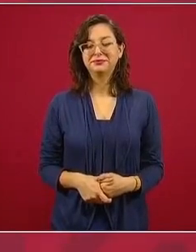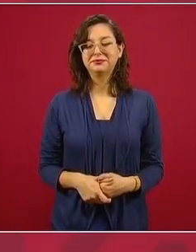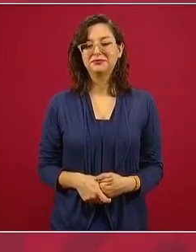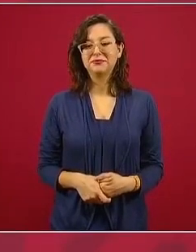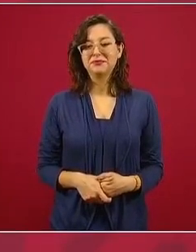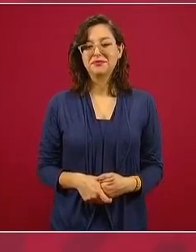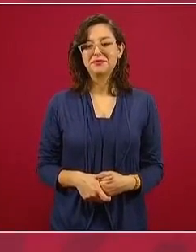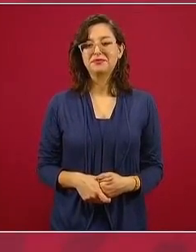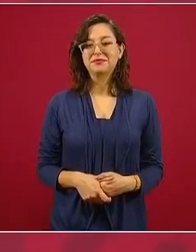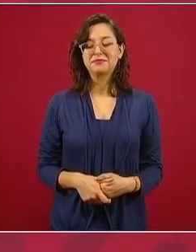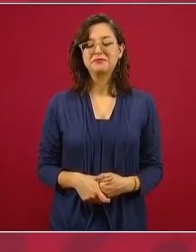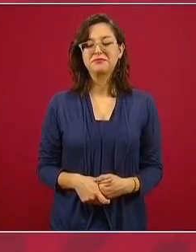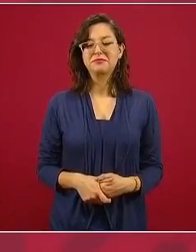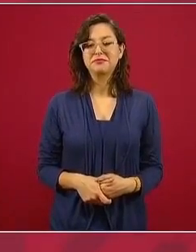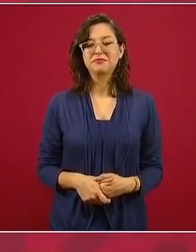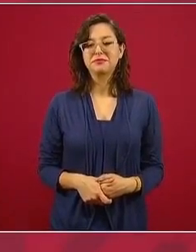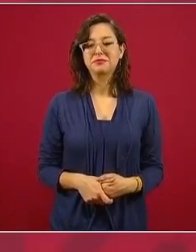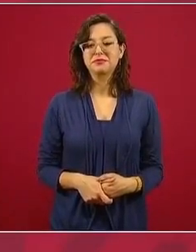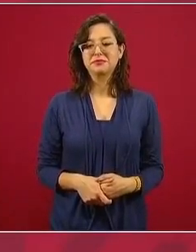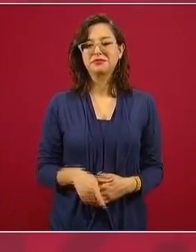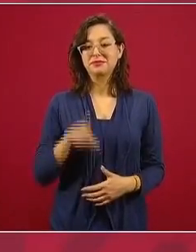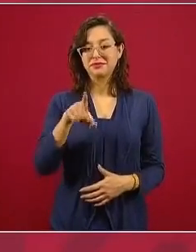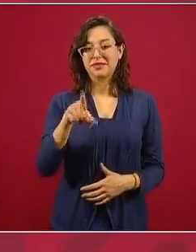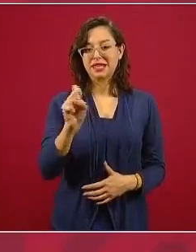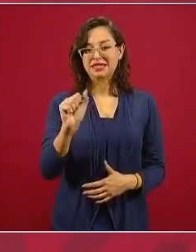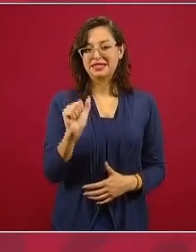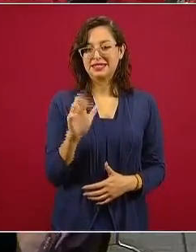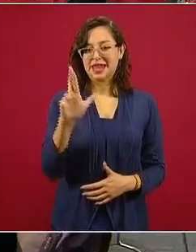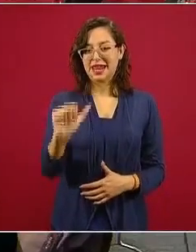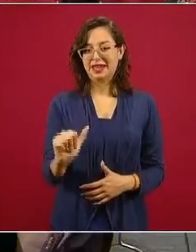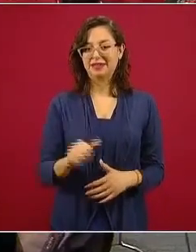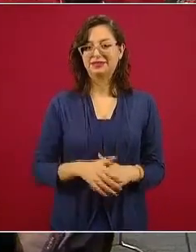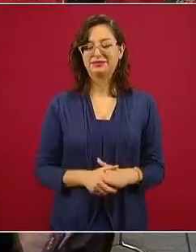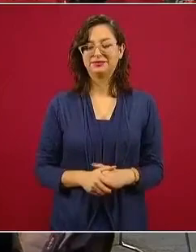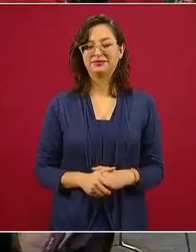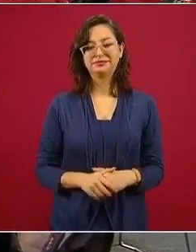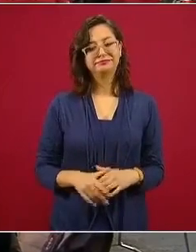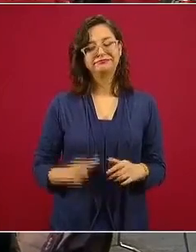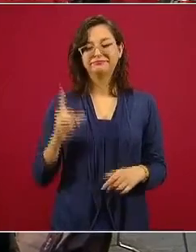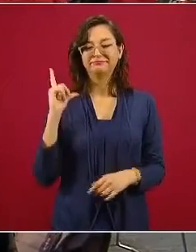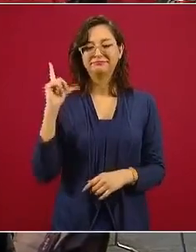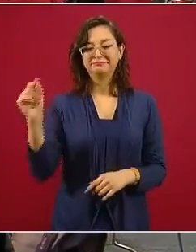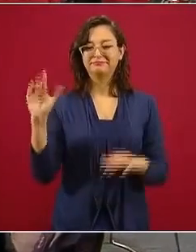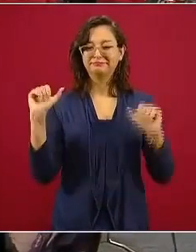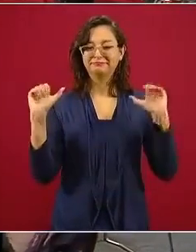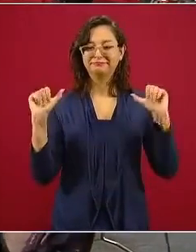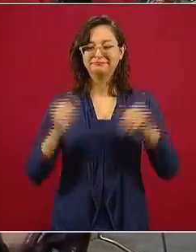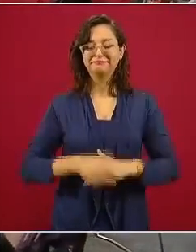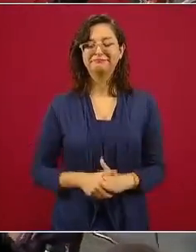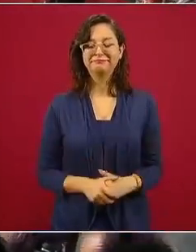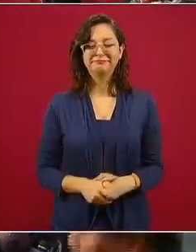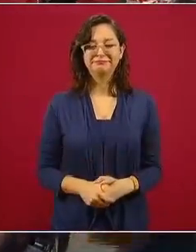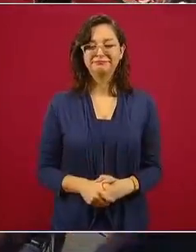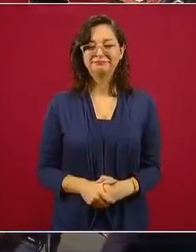O así, y Sara. Vámonos. Adiós, adiós.